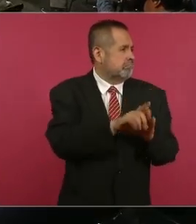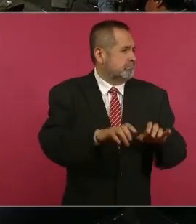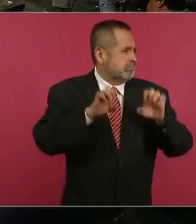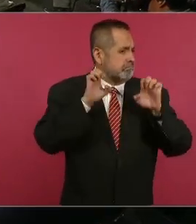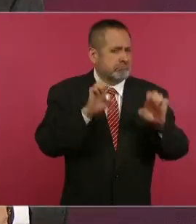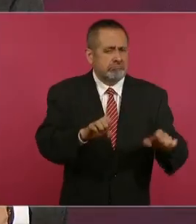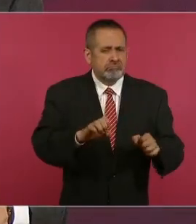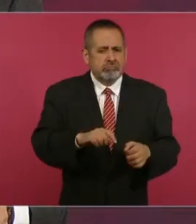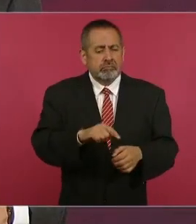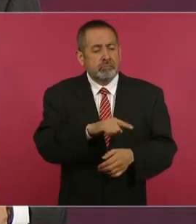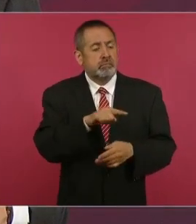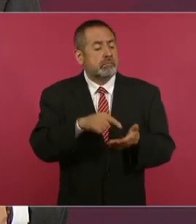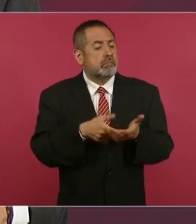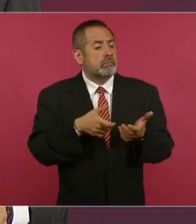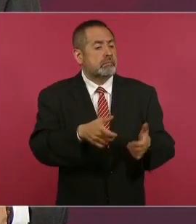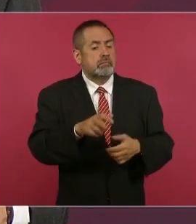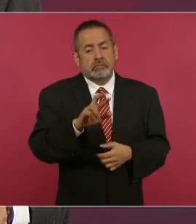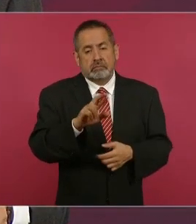en Rubén Darío